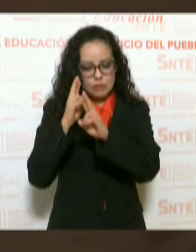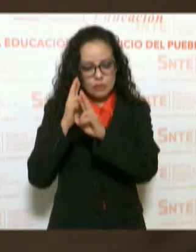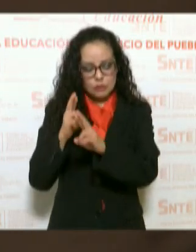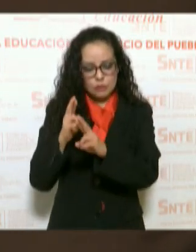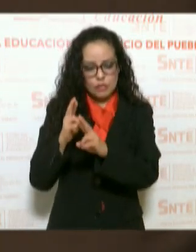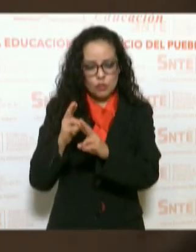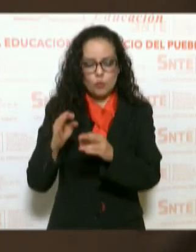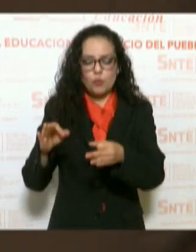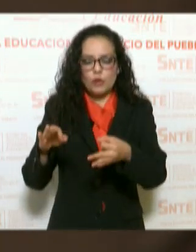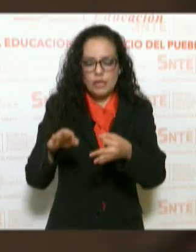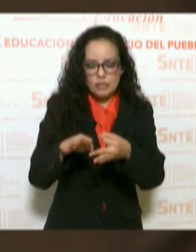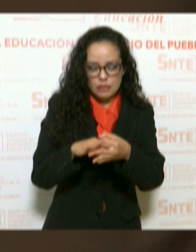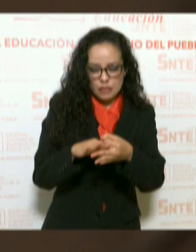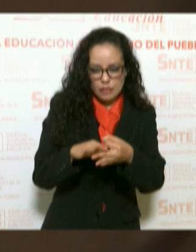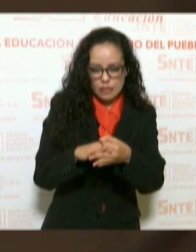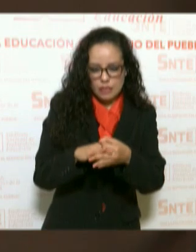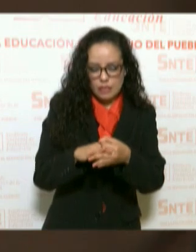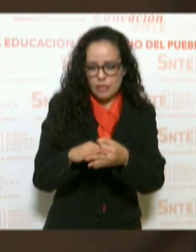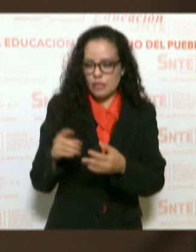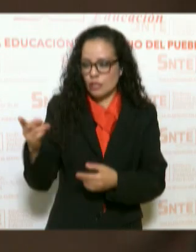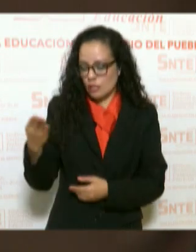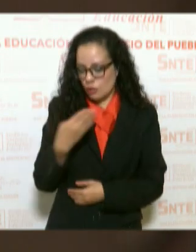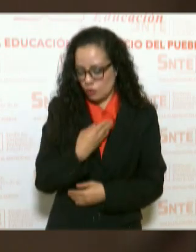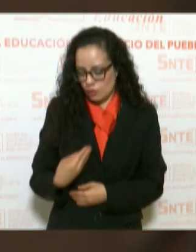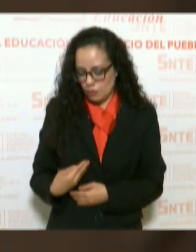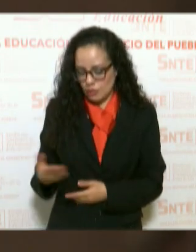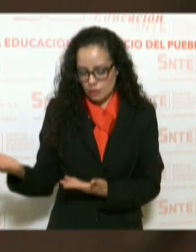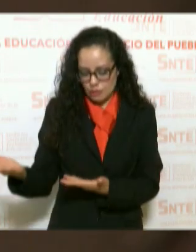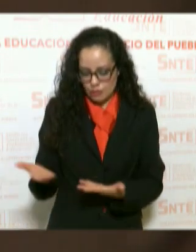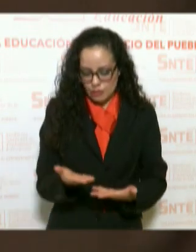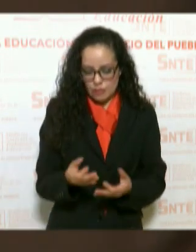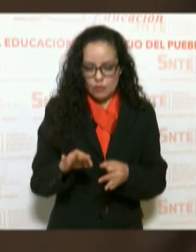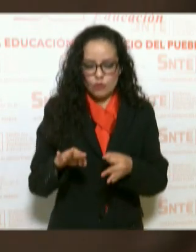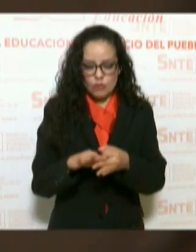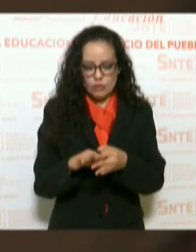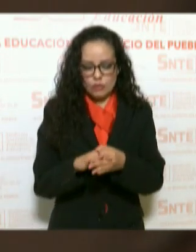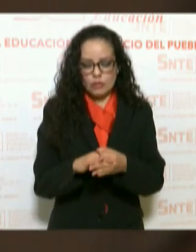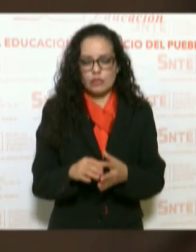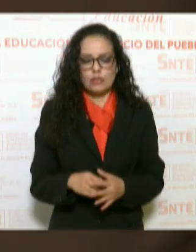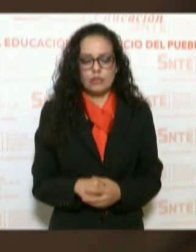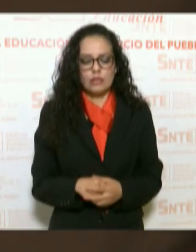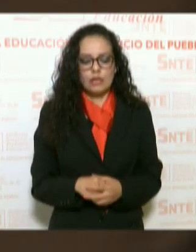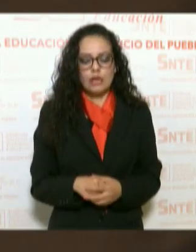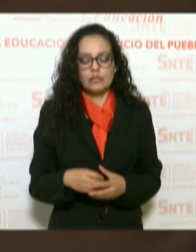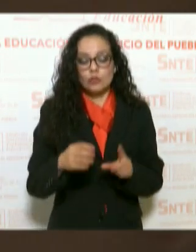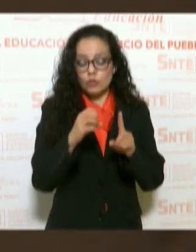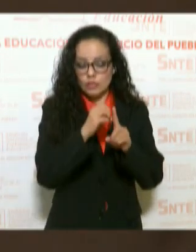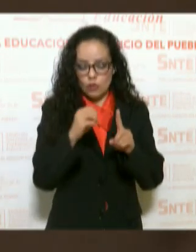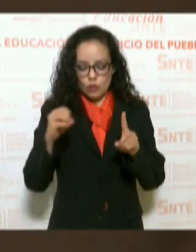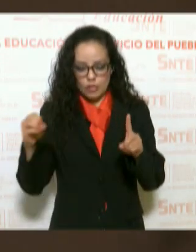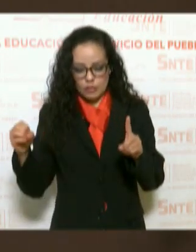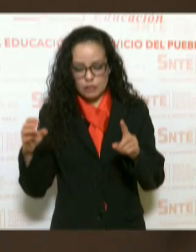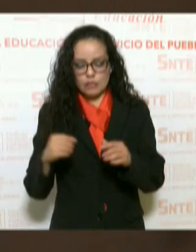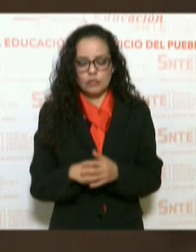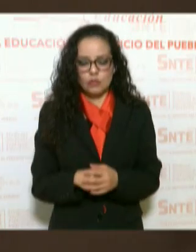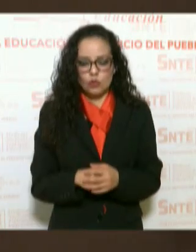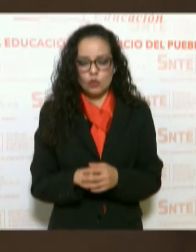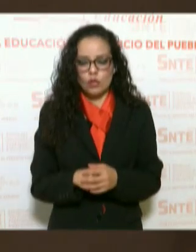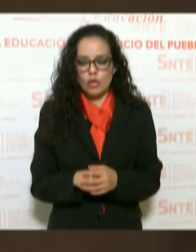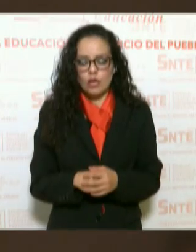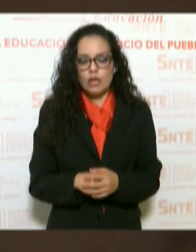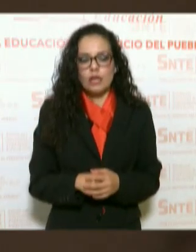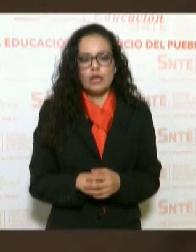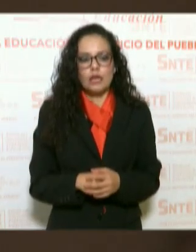que ha mantenido hacia nuestras organizaciones. Reconocemos el importante trabajo que